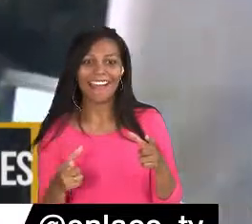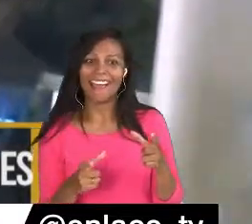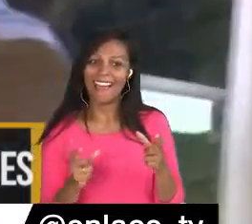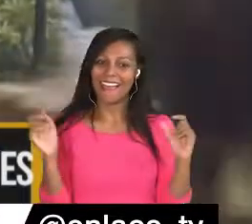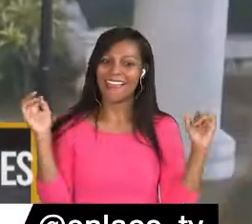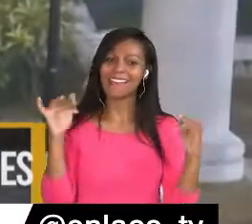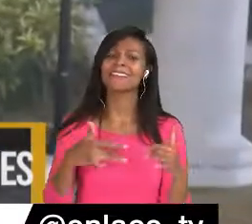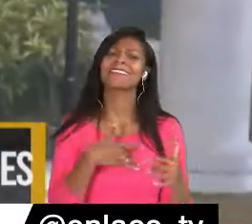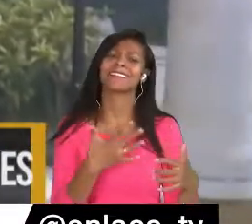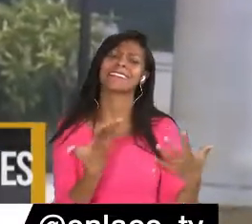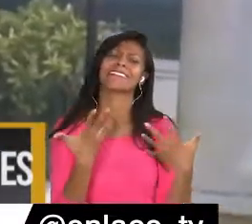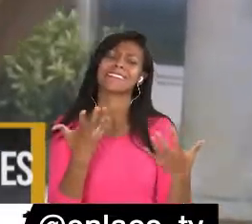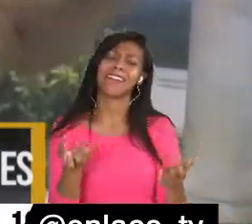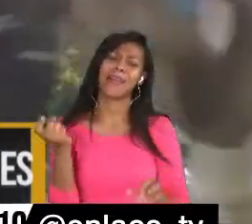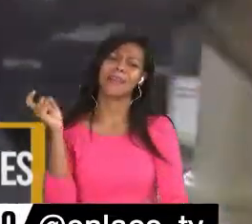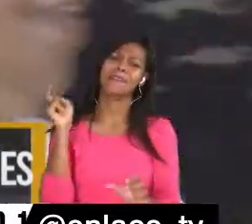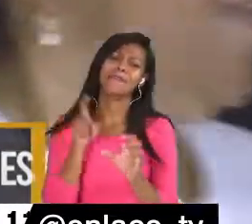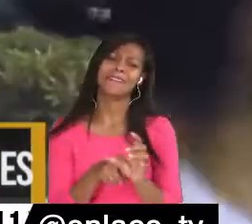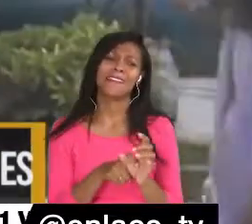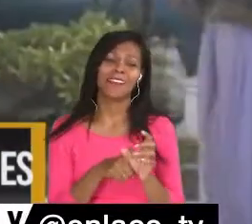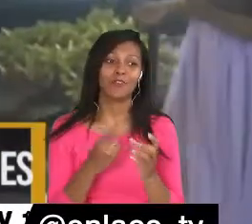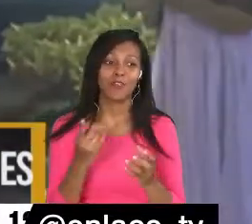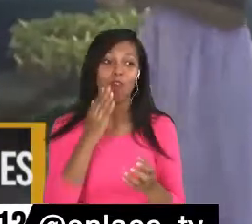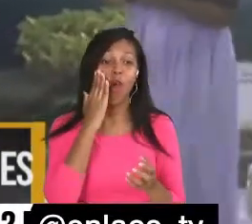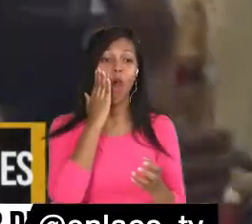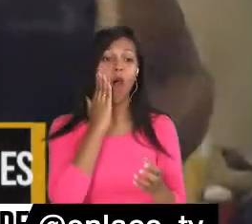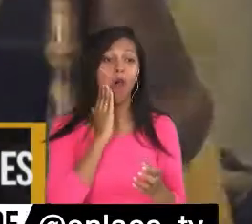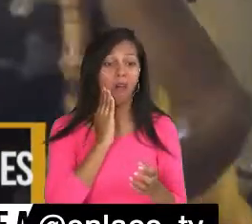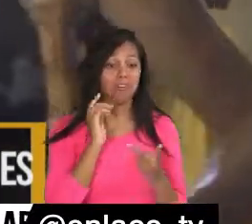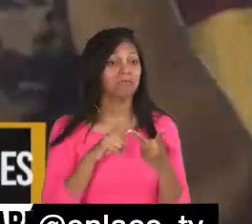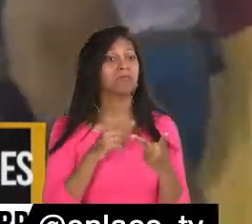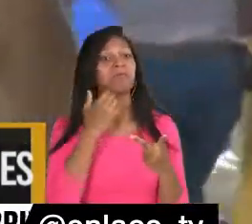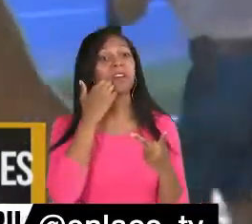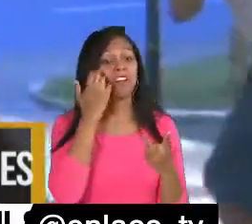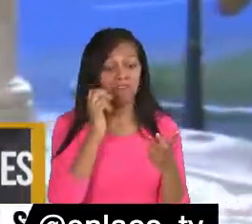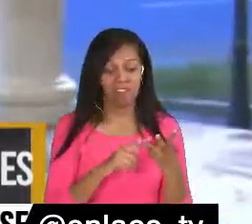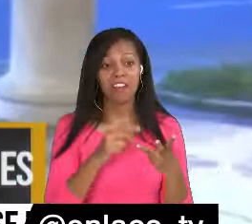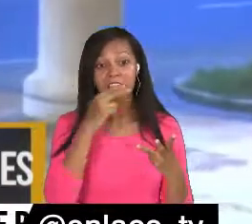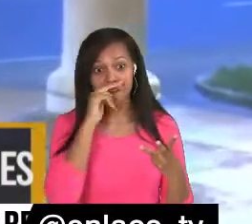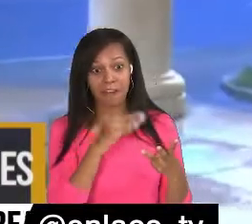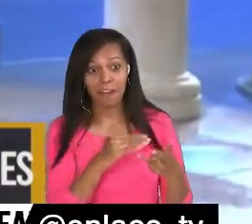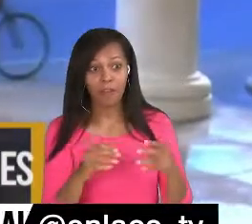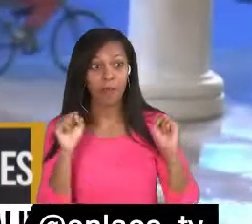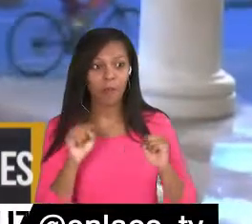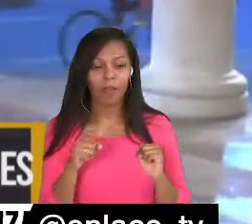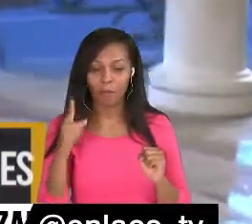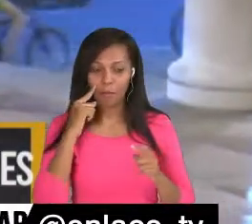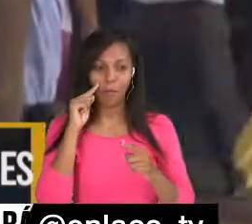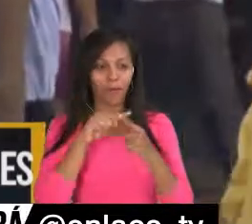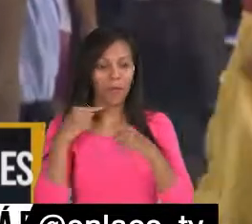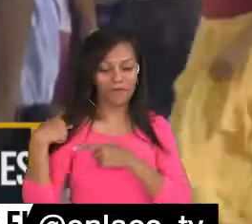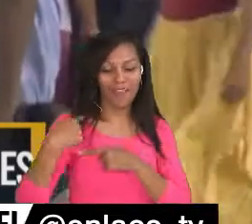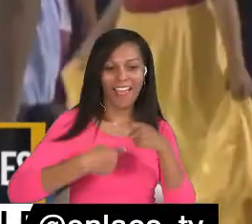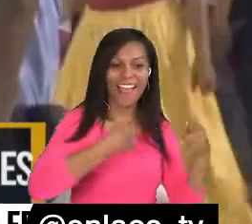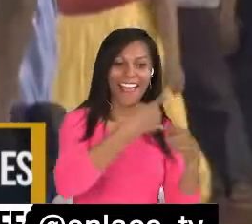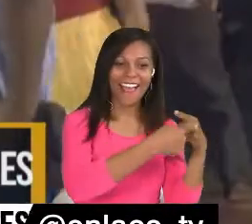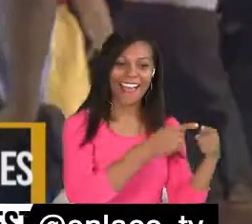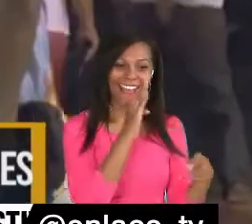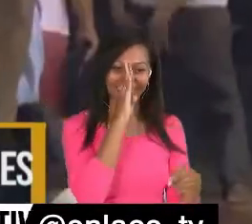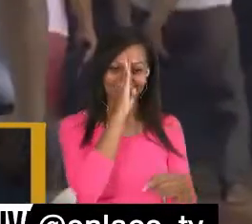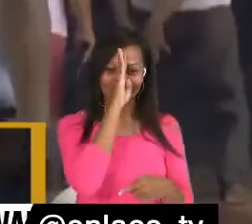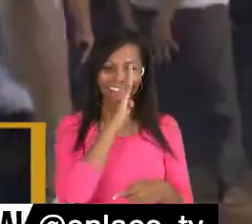quieren reunirse a este grupo, desde adultos, jóvenes y niños, donde el objetivo es que esto pase a las futuras generaciones. Es una manera